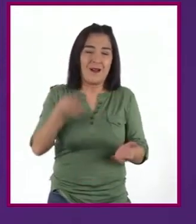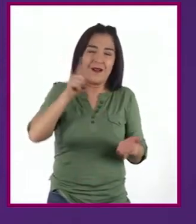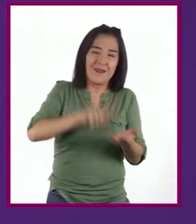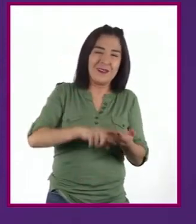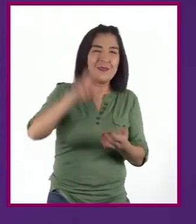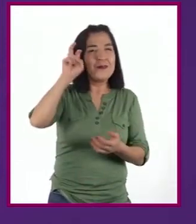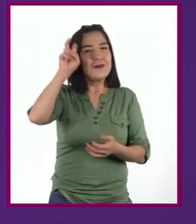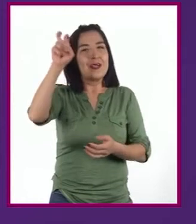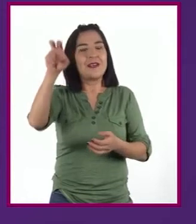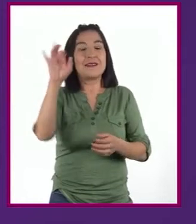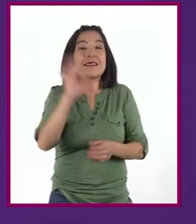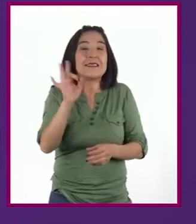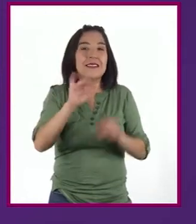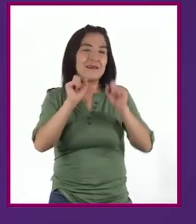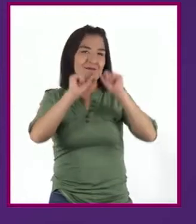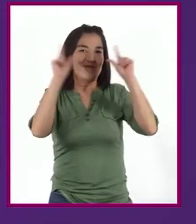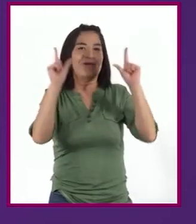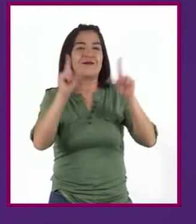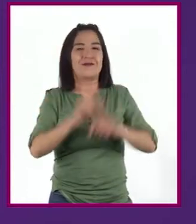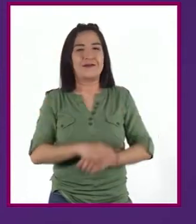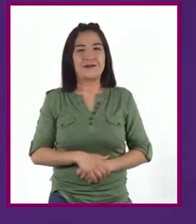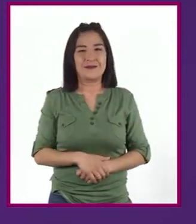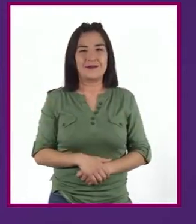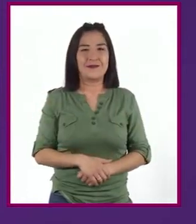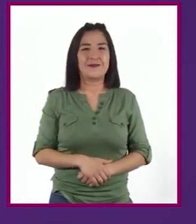vez despertará.